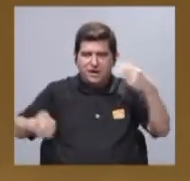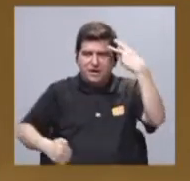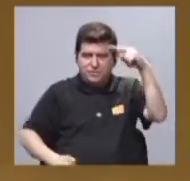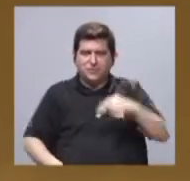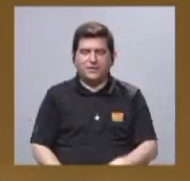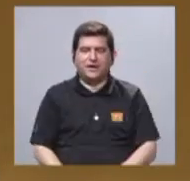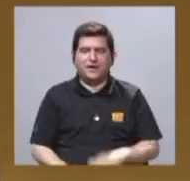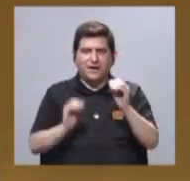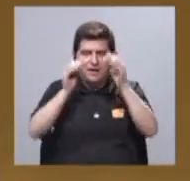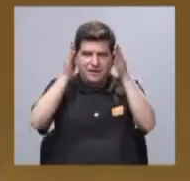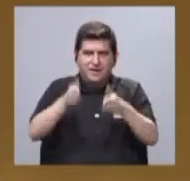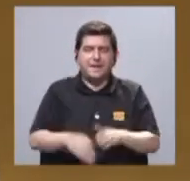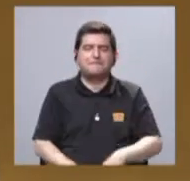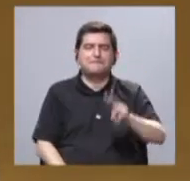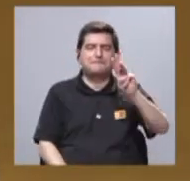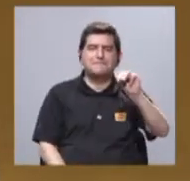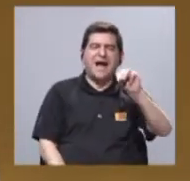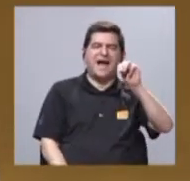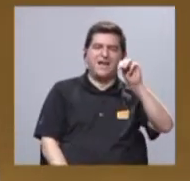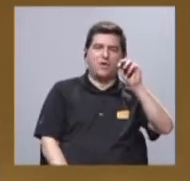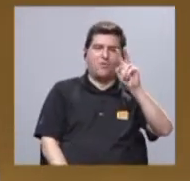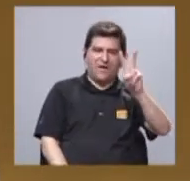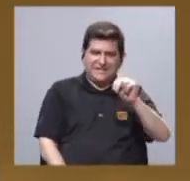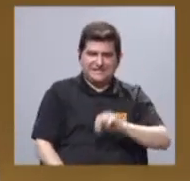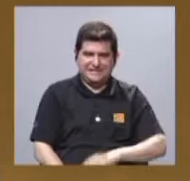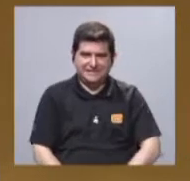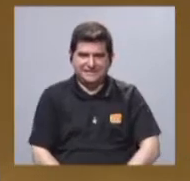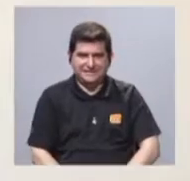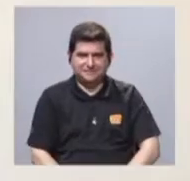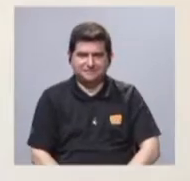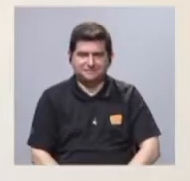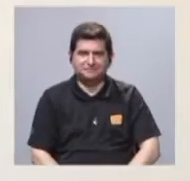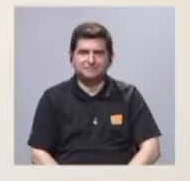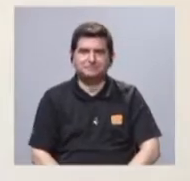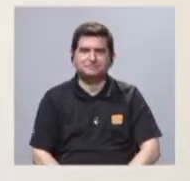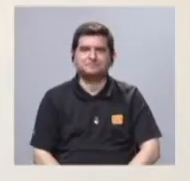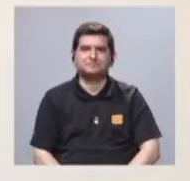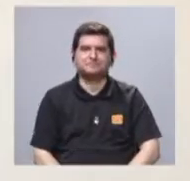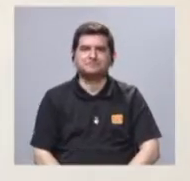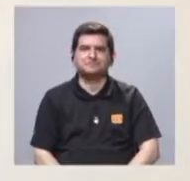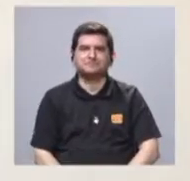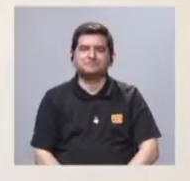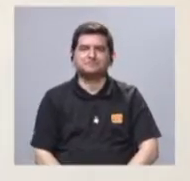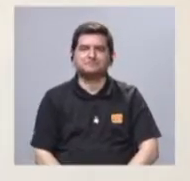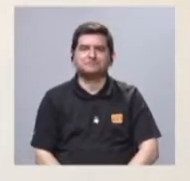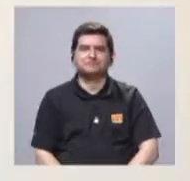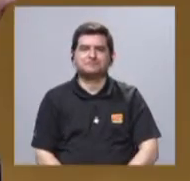con el maestro Mario Vázquez, y